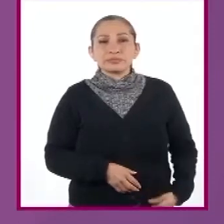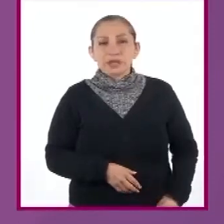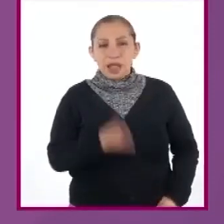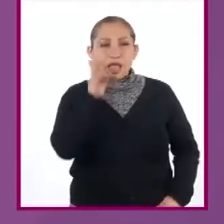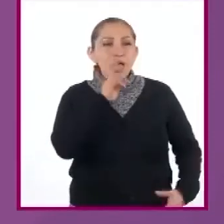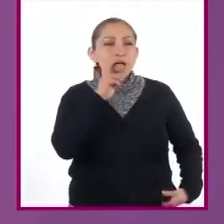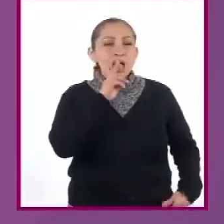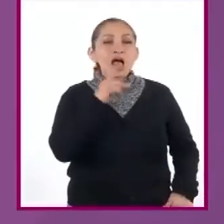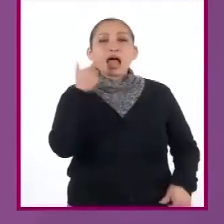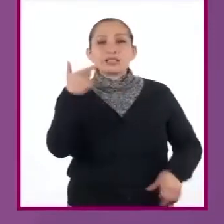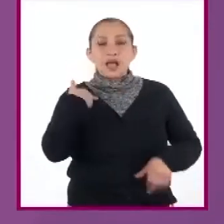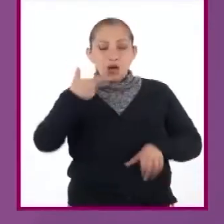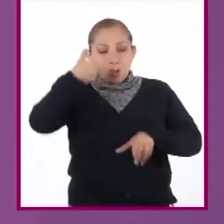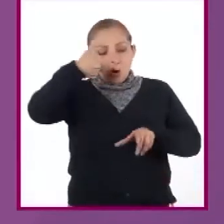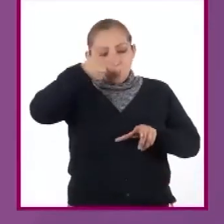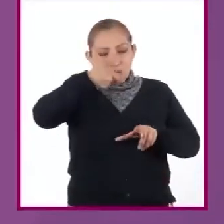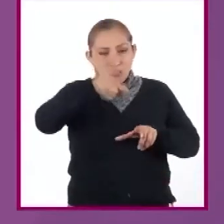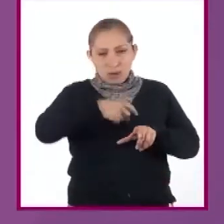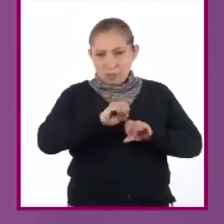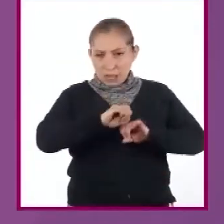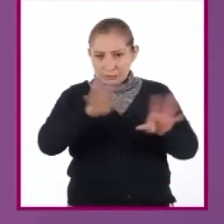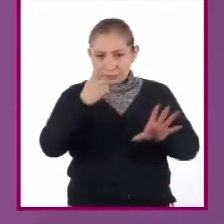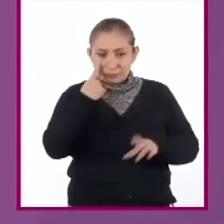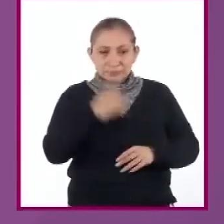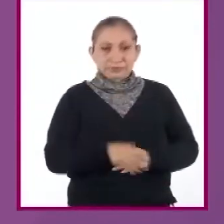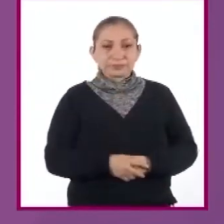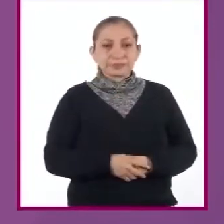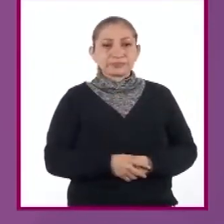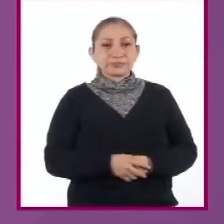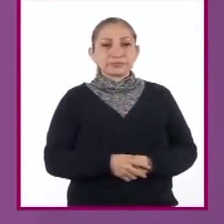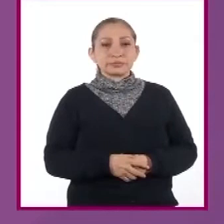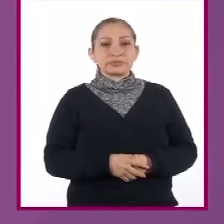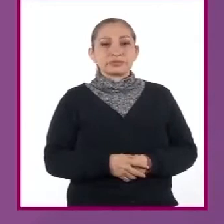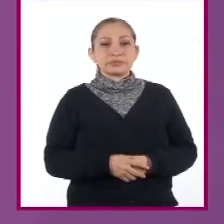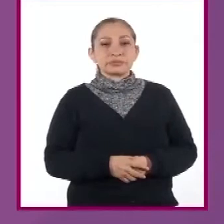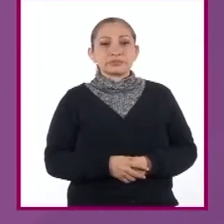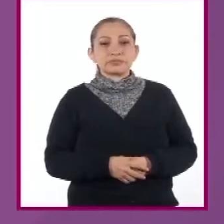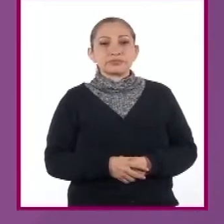Probemos con esta jeringa para que sea más claro.